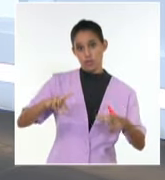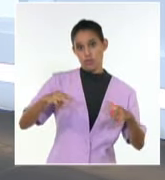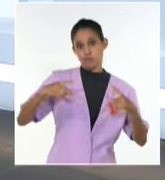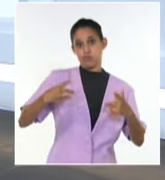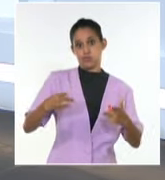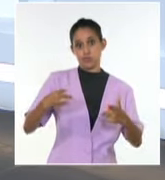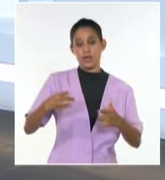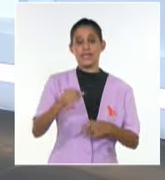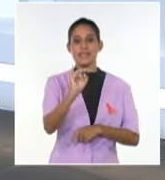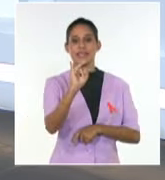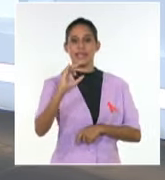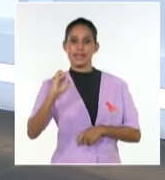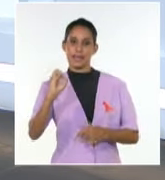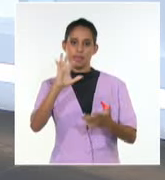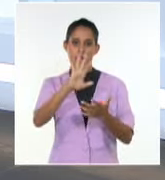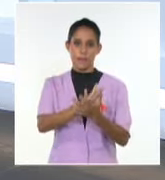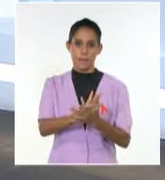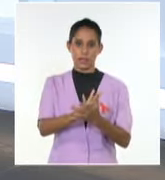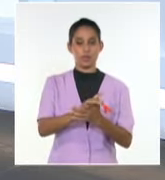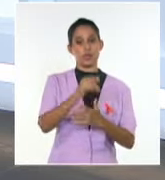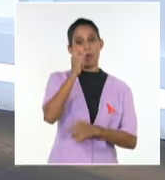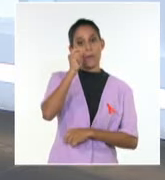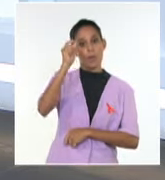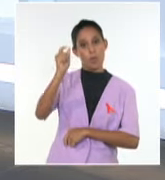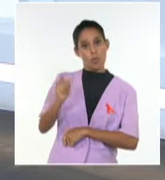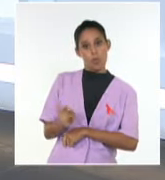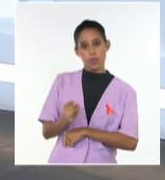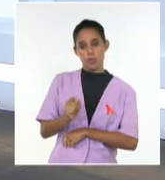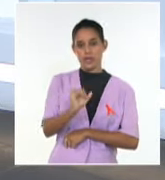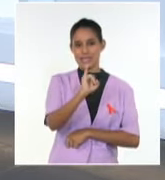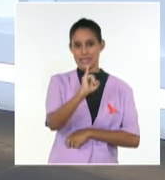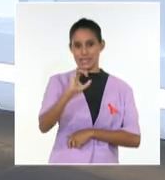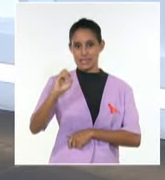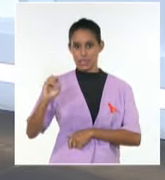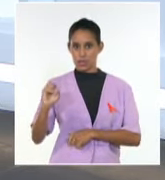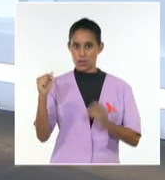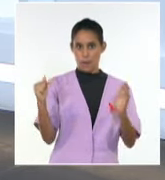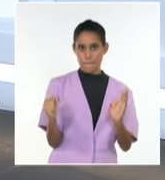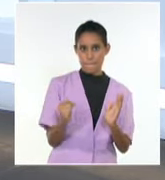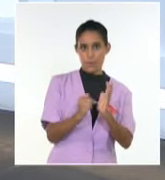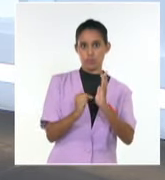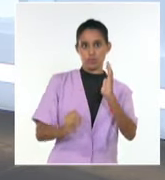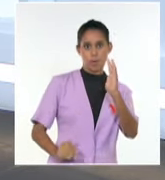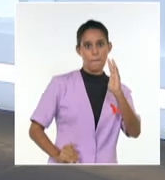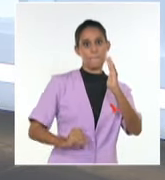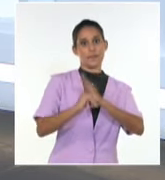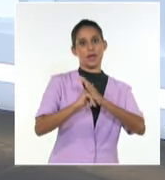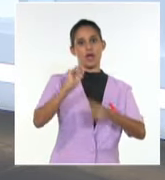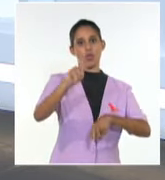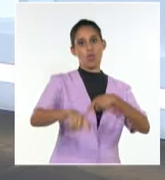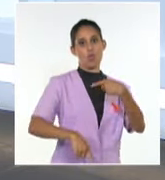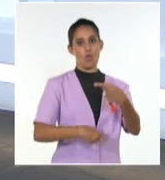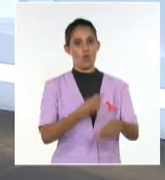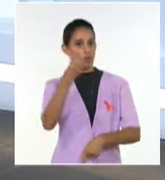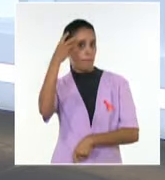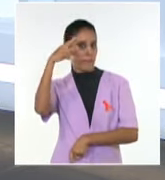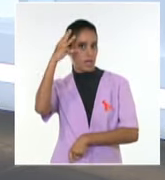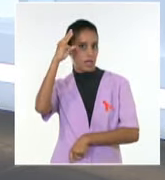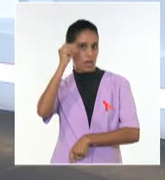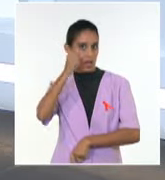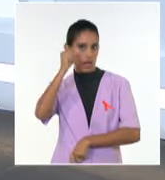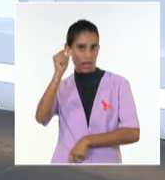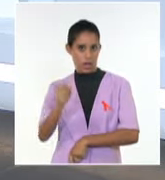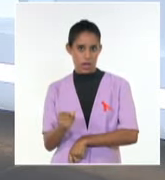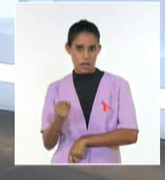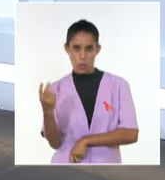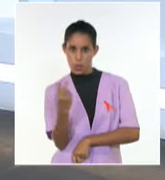metros. Hugo Franco acumuló 669 puntos y enfrentará al mexicano Bruno Martínez en el duelo